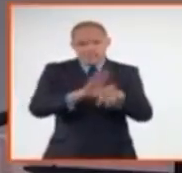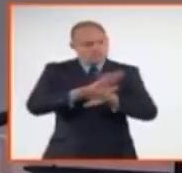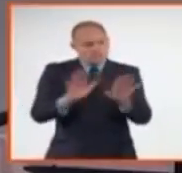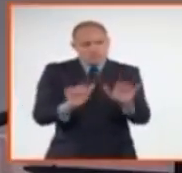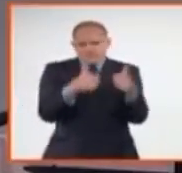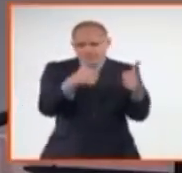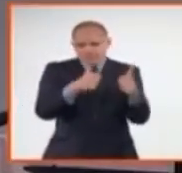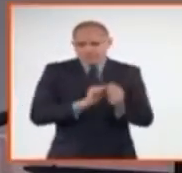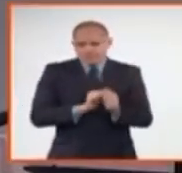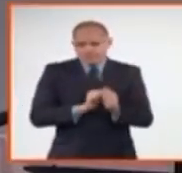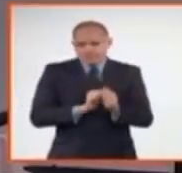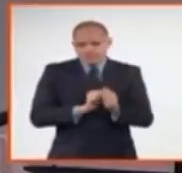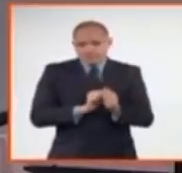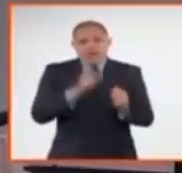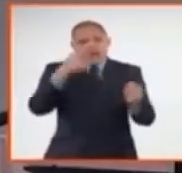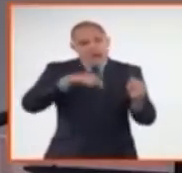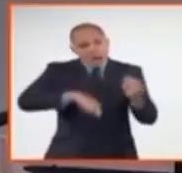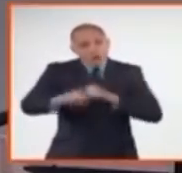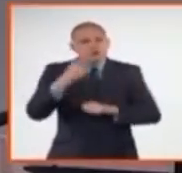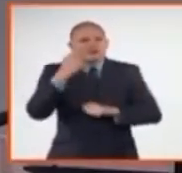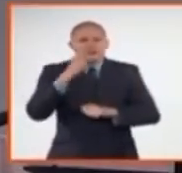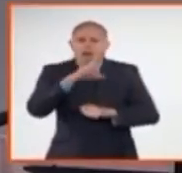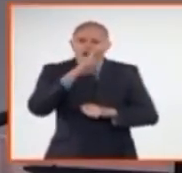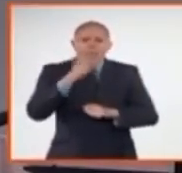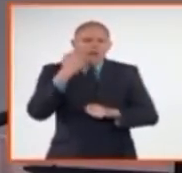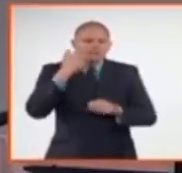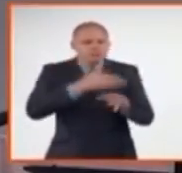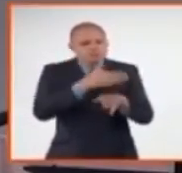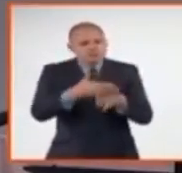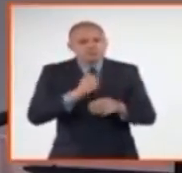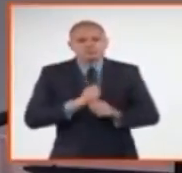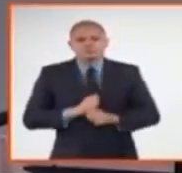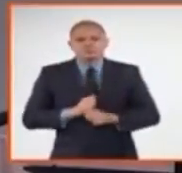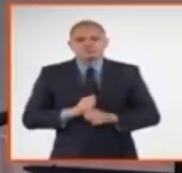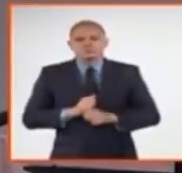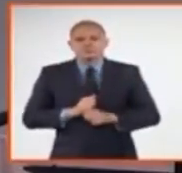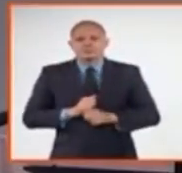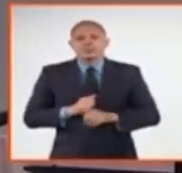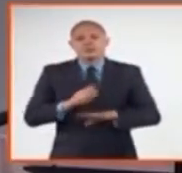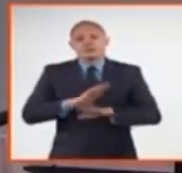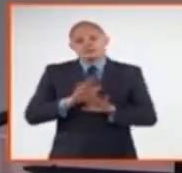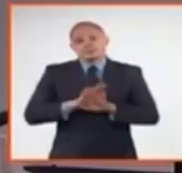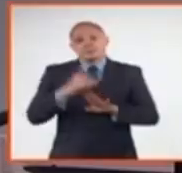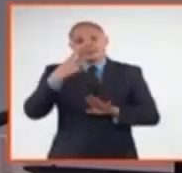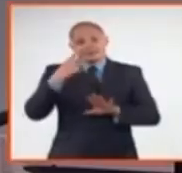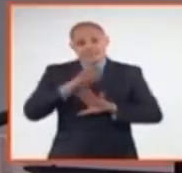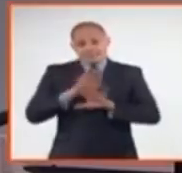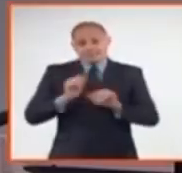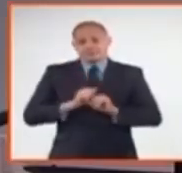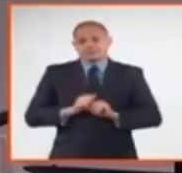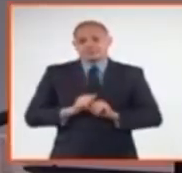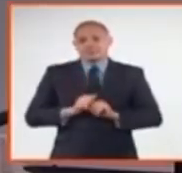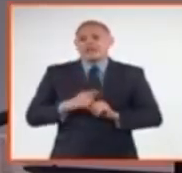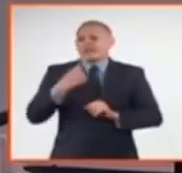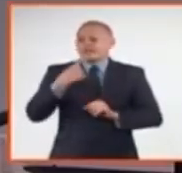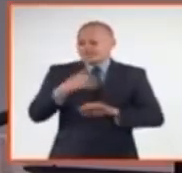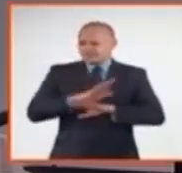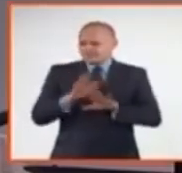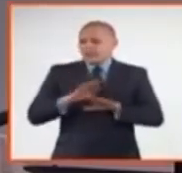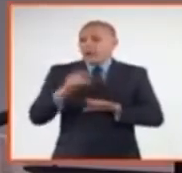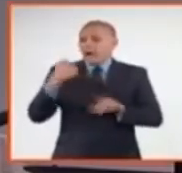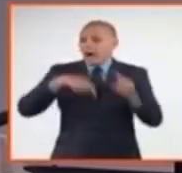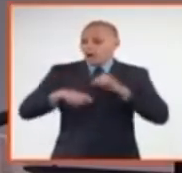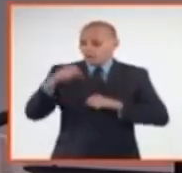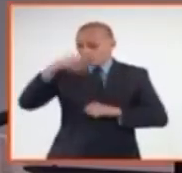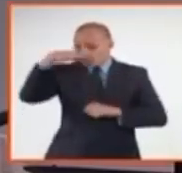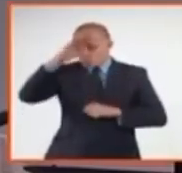este candidato vacunal que como ves es de los tantos que hay es son 7 nada más que utilizan esta vida y estamos nosotros también